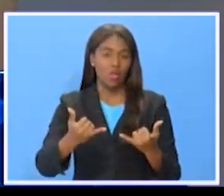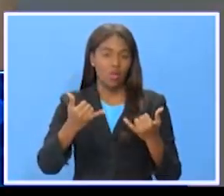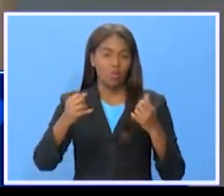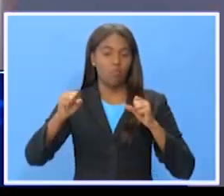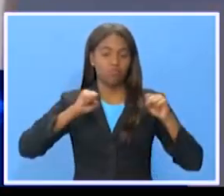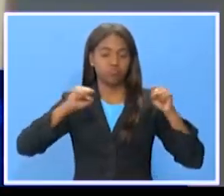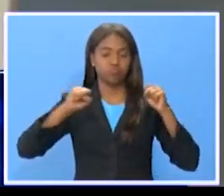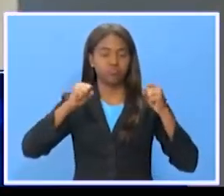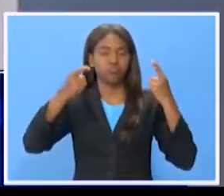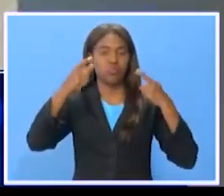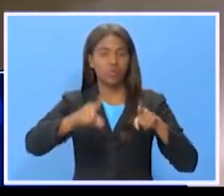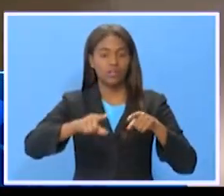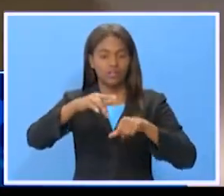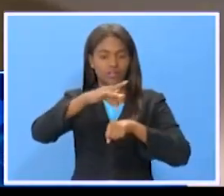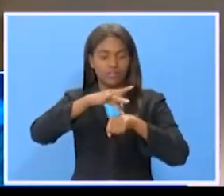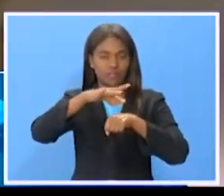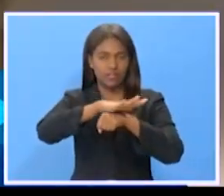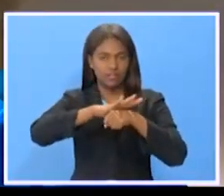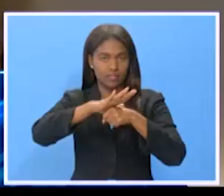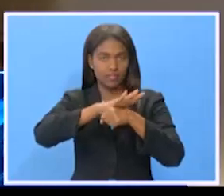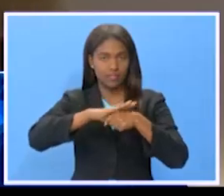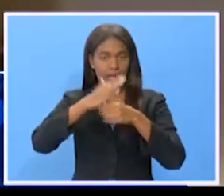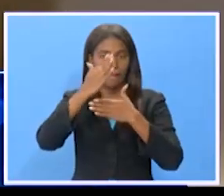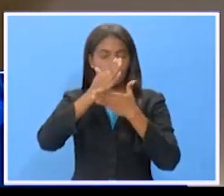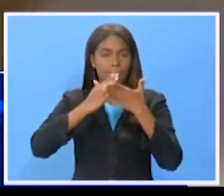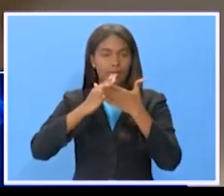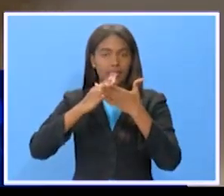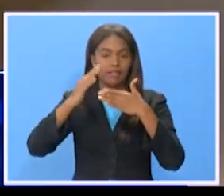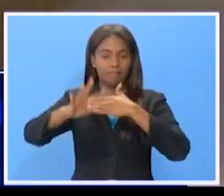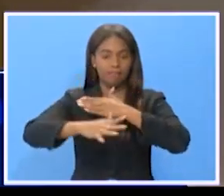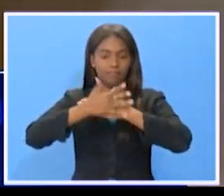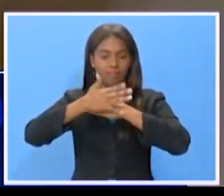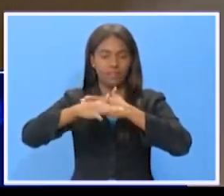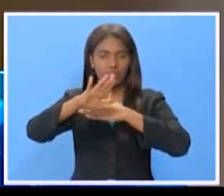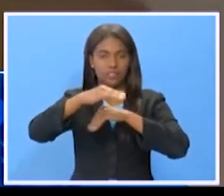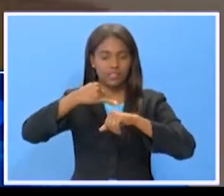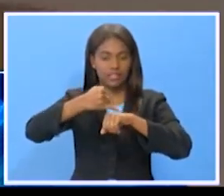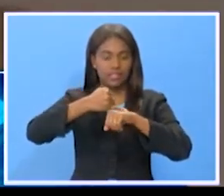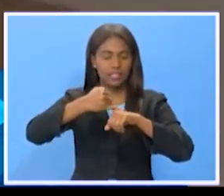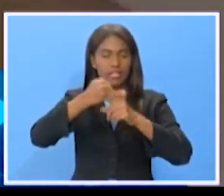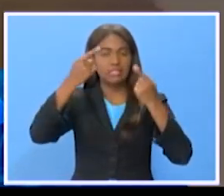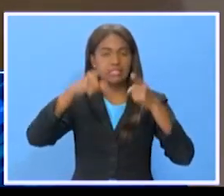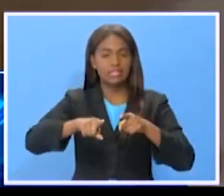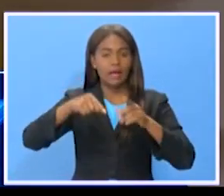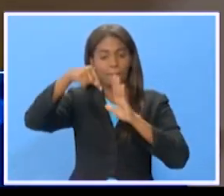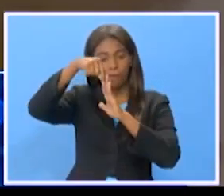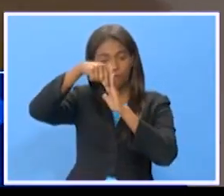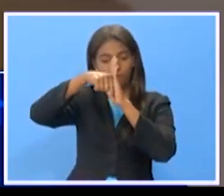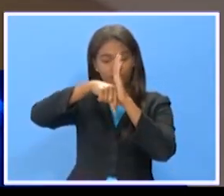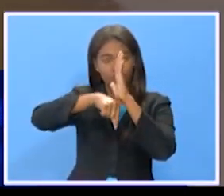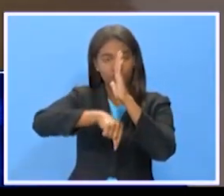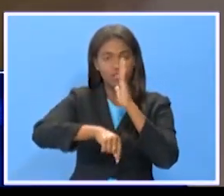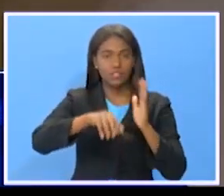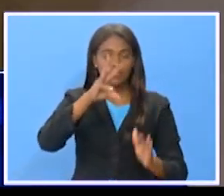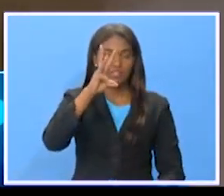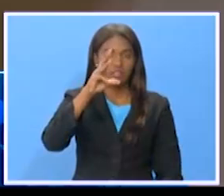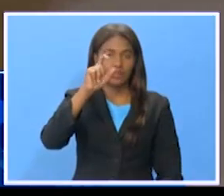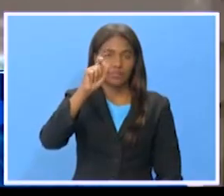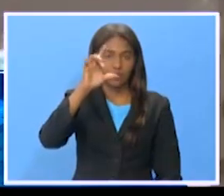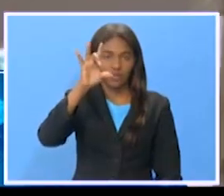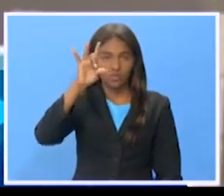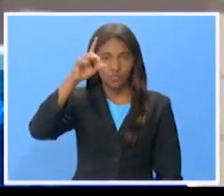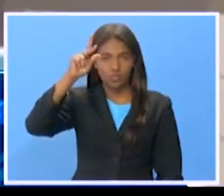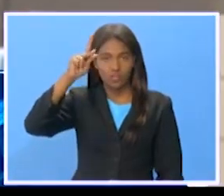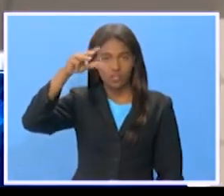sismo, que ocurrió en el condado Hualien, a la mitad de la costa este de la isla, tuvo una profundidad de 6.8